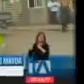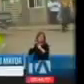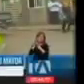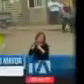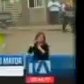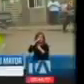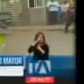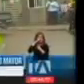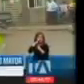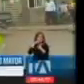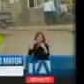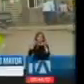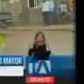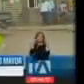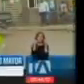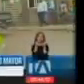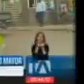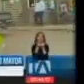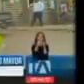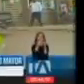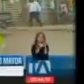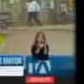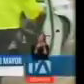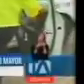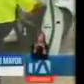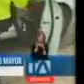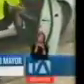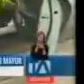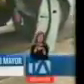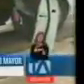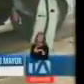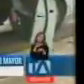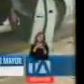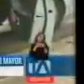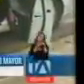que pasan a conformar la larga lista de afectados que deja